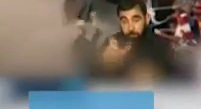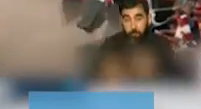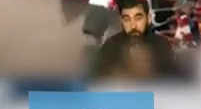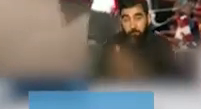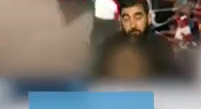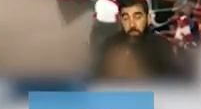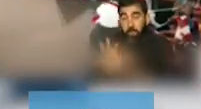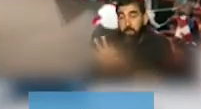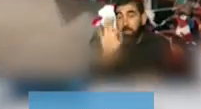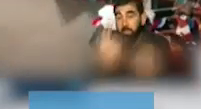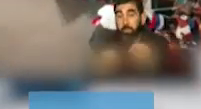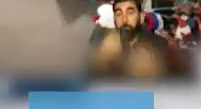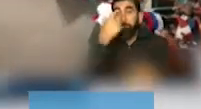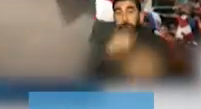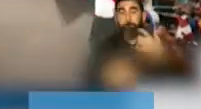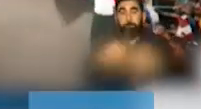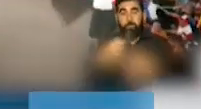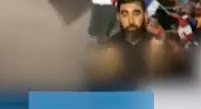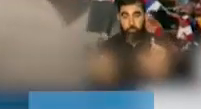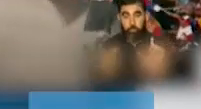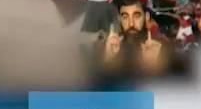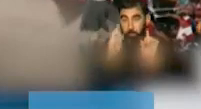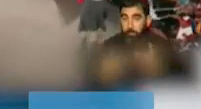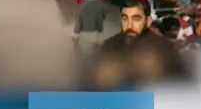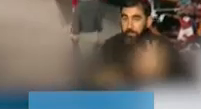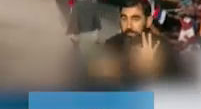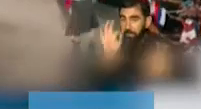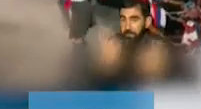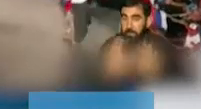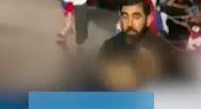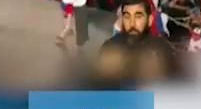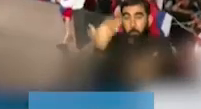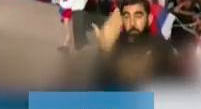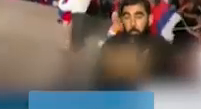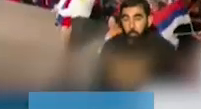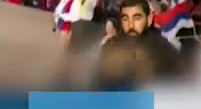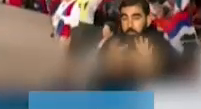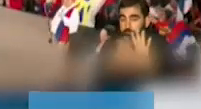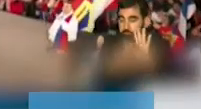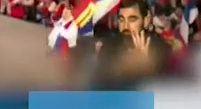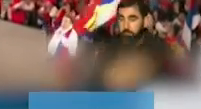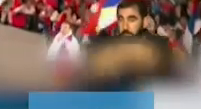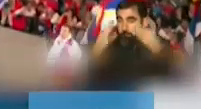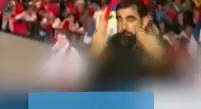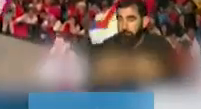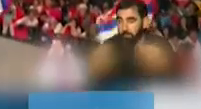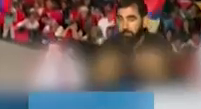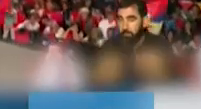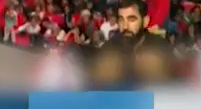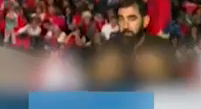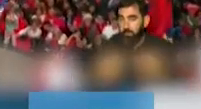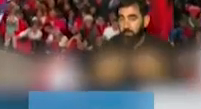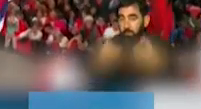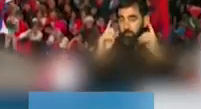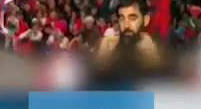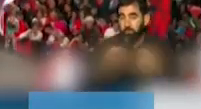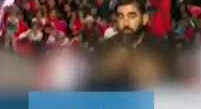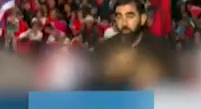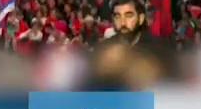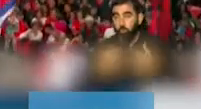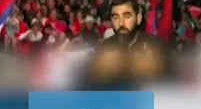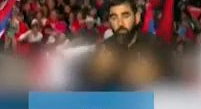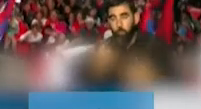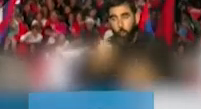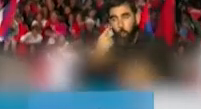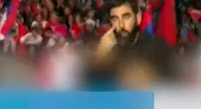lo entendería en un Talvi, ¿verdad?, que habló tantas veces de ponerse en los hombros el Partido Colorado,